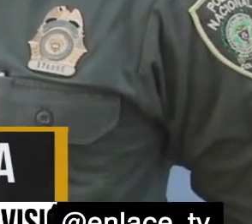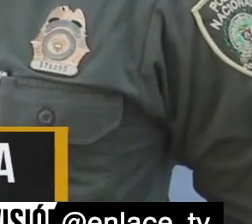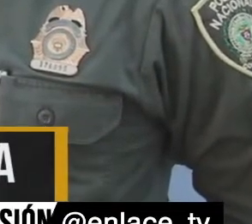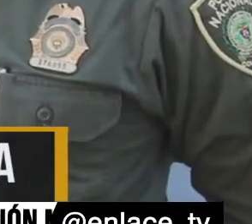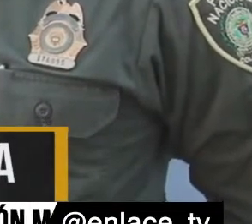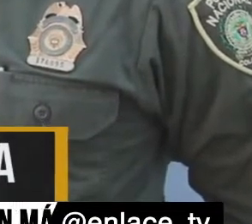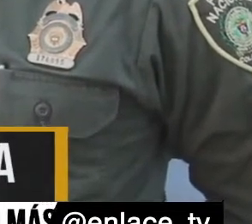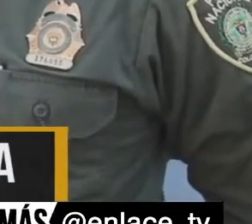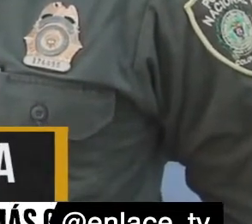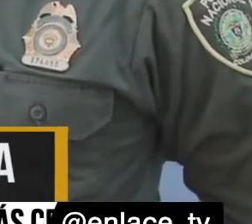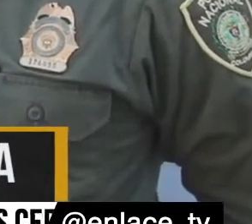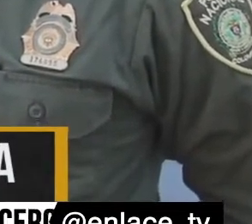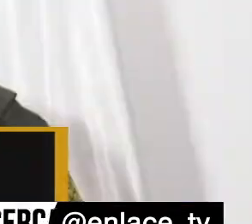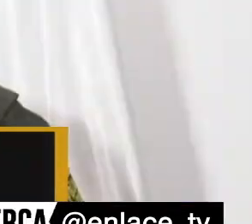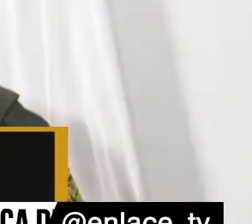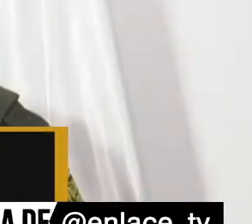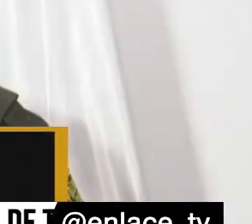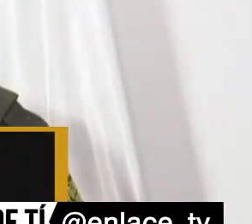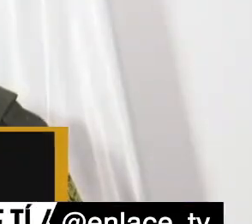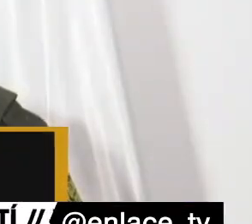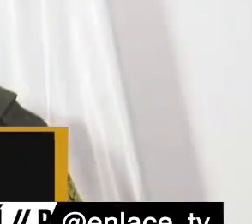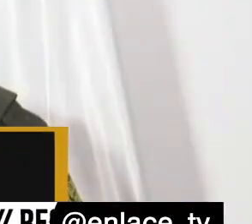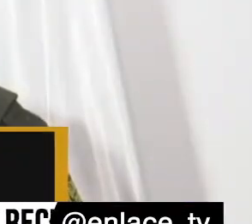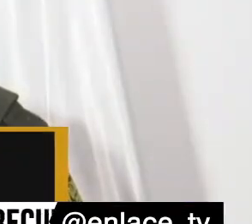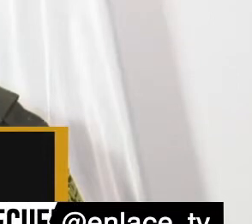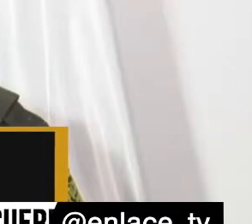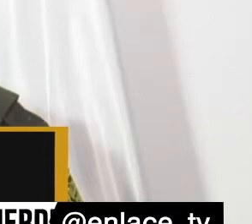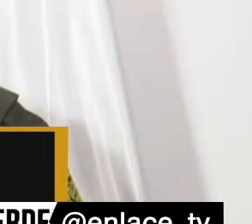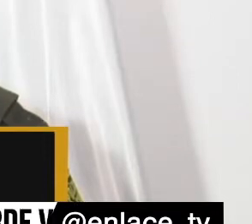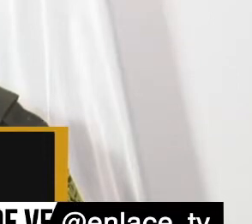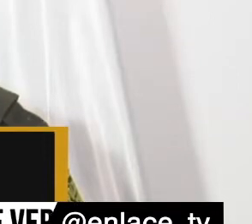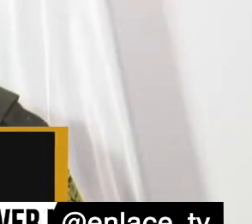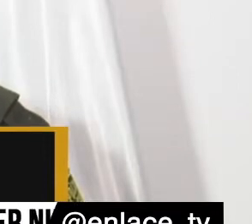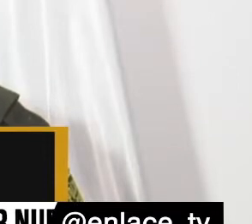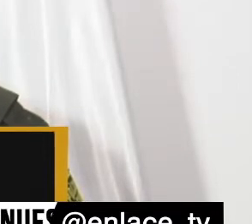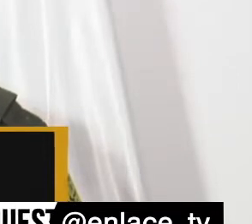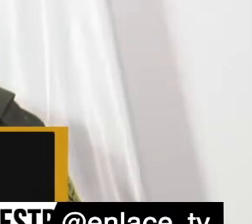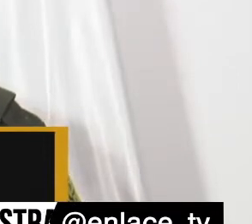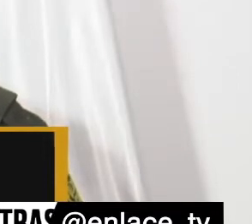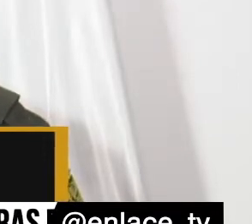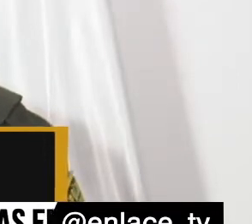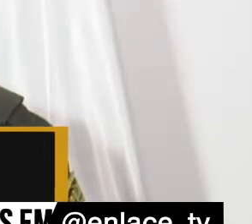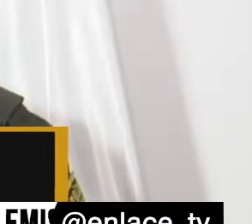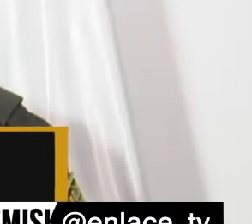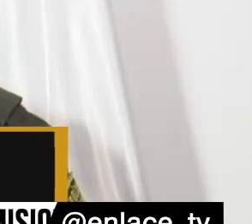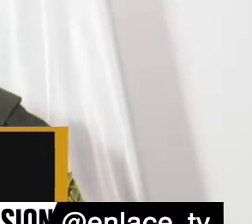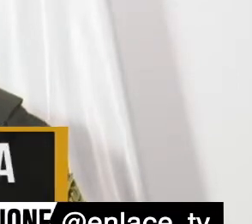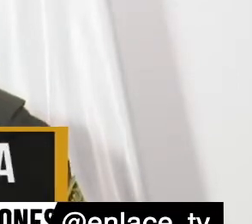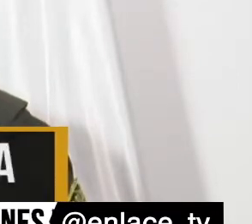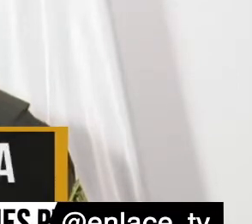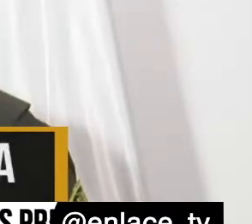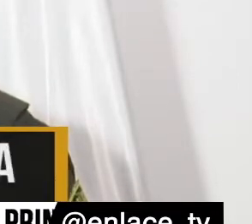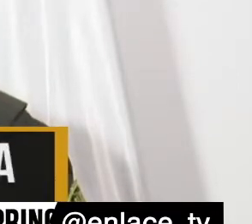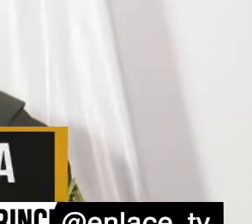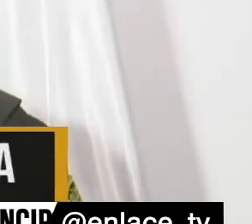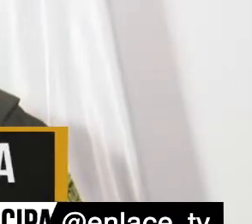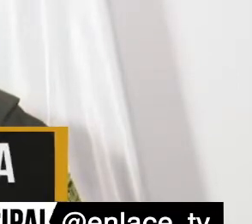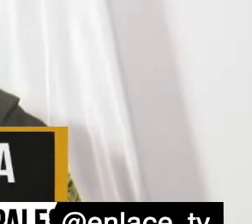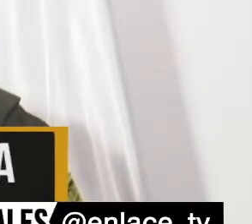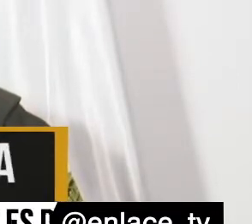menores de edad desnudas. Ten en cuenta más material fotográfico pues alusivo a este tipo de